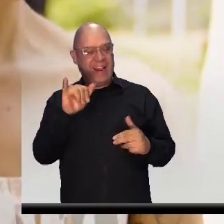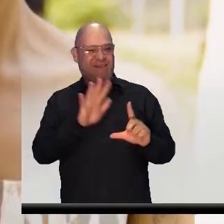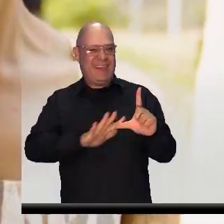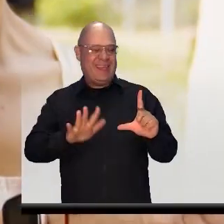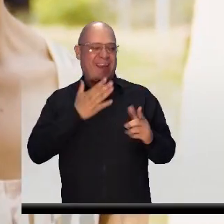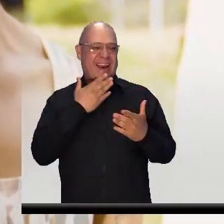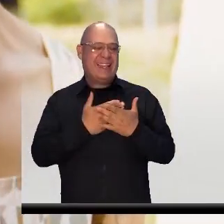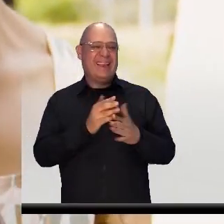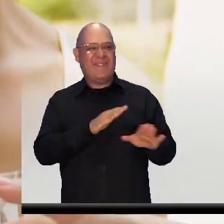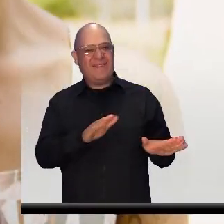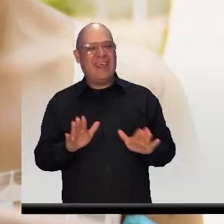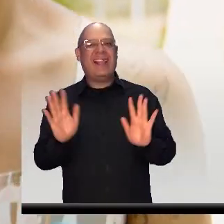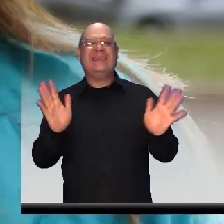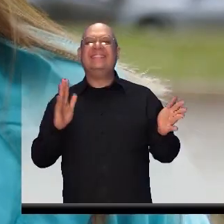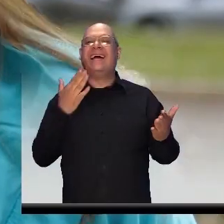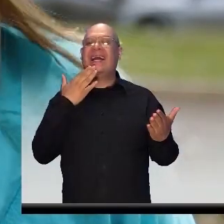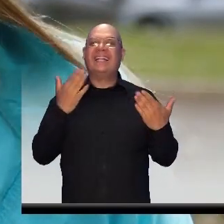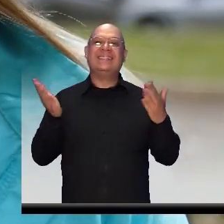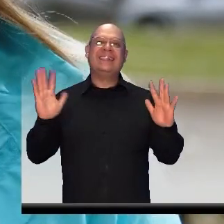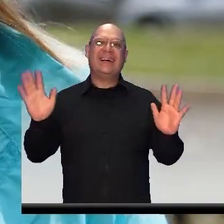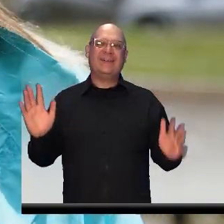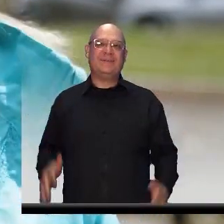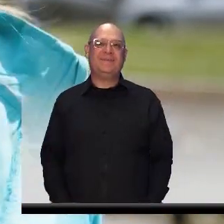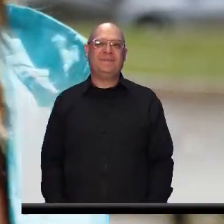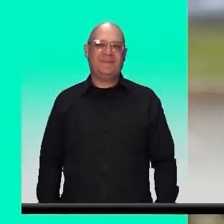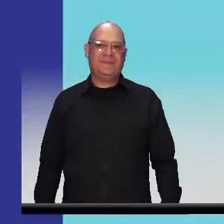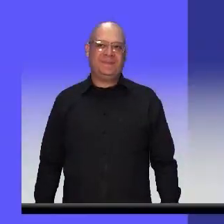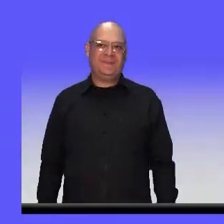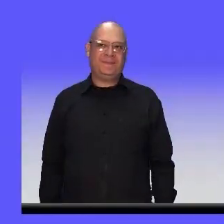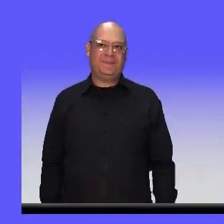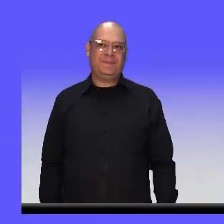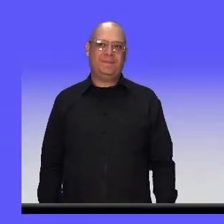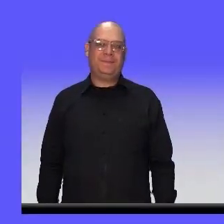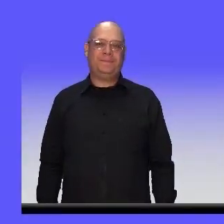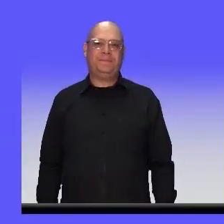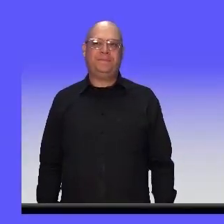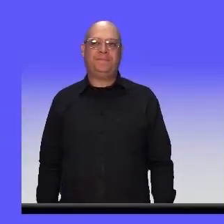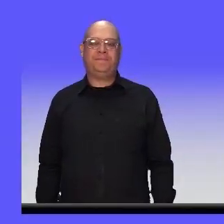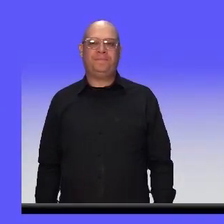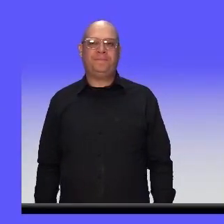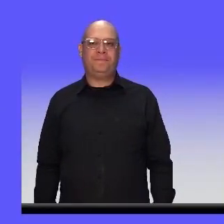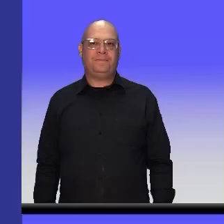Okay. Un placer. Lo mismo, hasta luego. Chao, hasta luego.